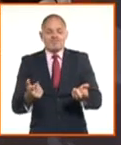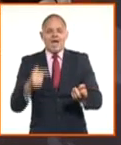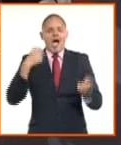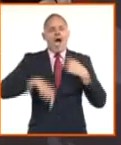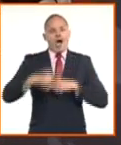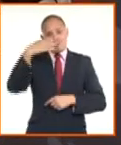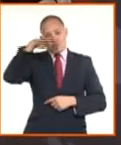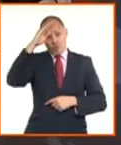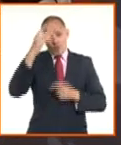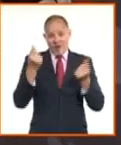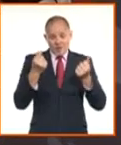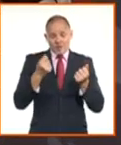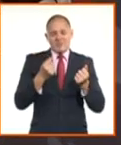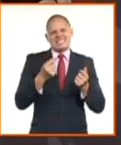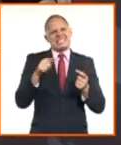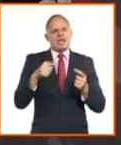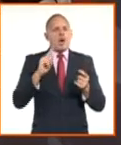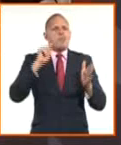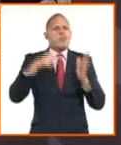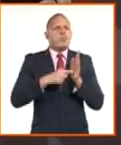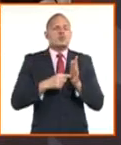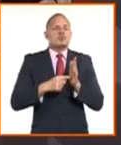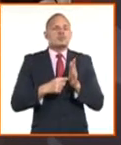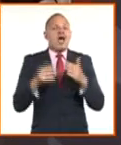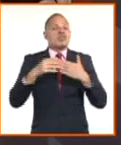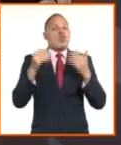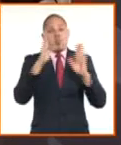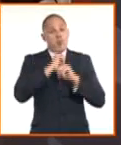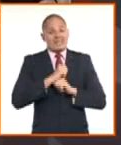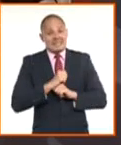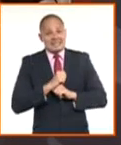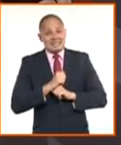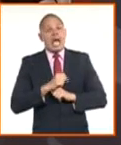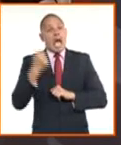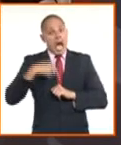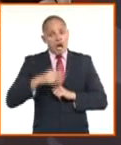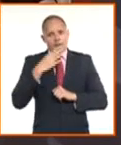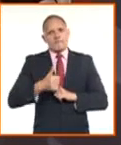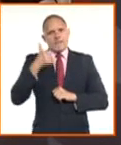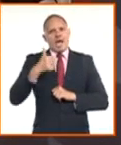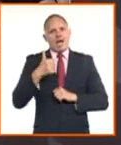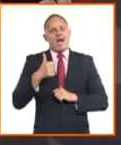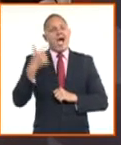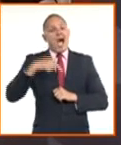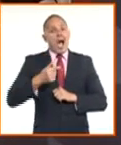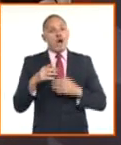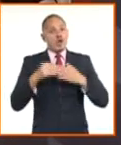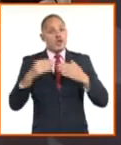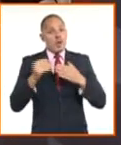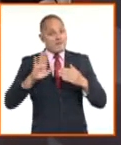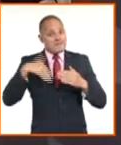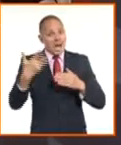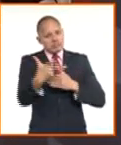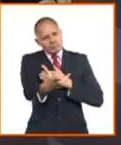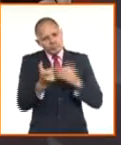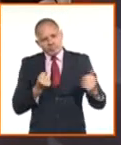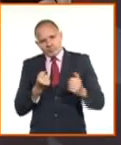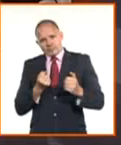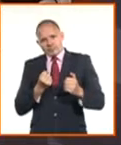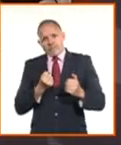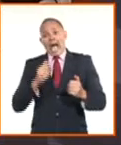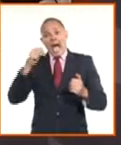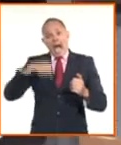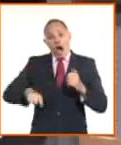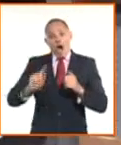economía cubana, como bien dices, que es la falta de divisa. Y va en el objetivo entonces deseado de una sola moneda y un solo tipo de cambio. Ataca la